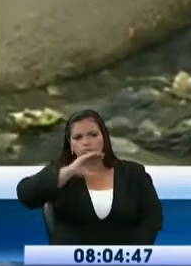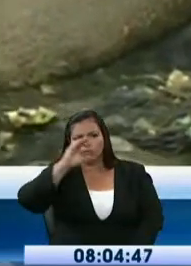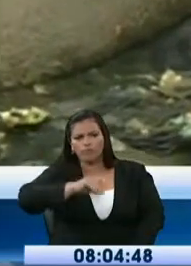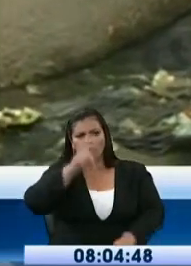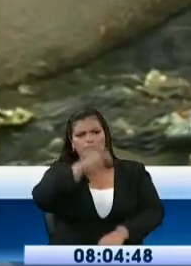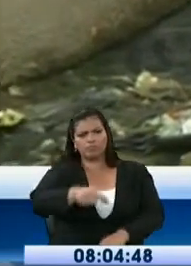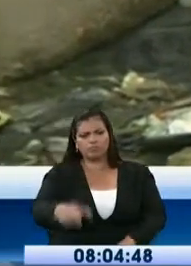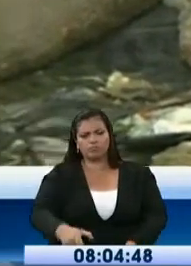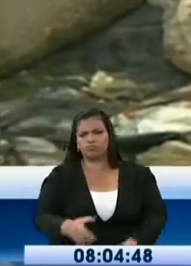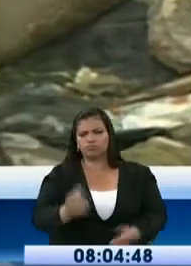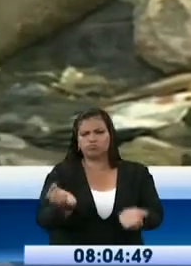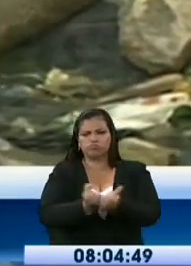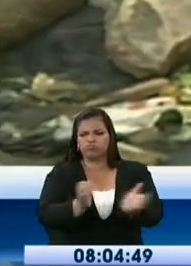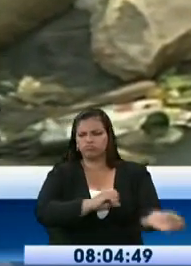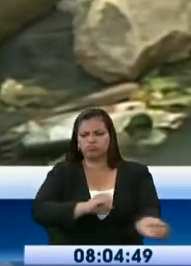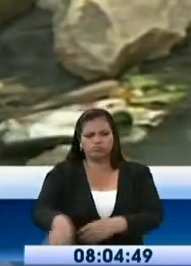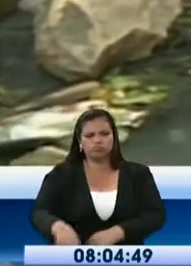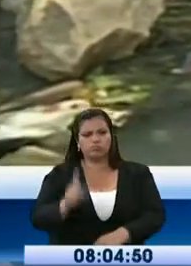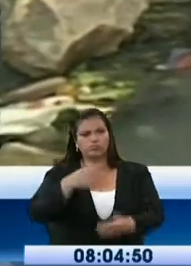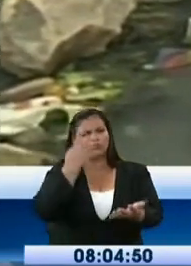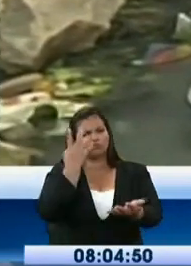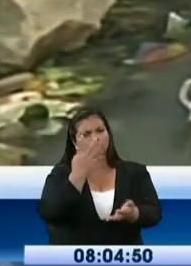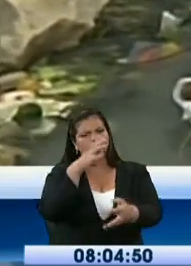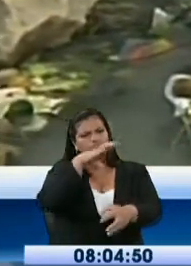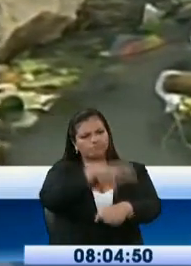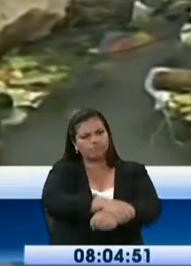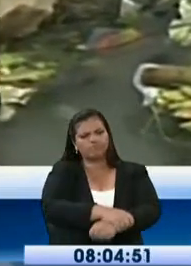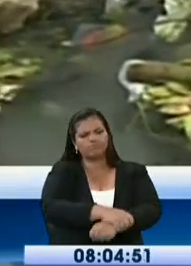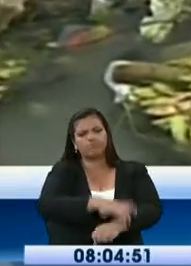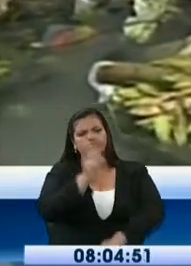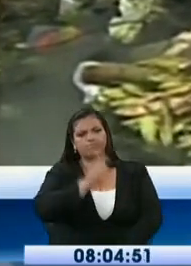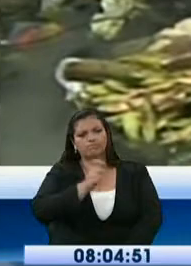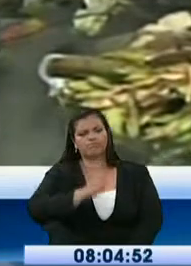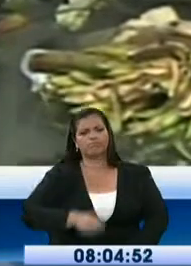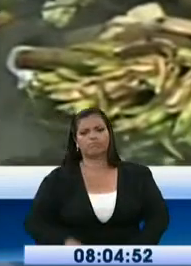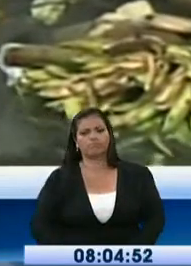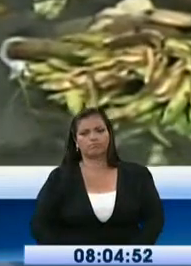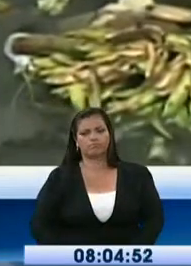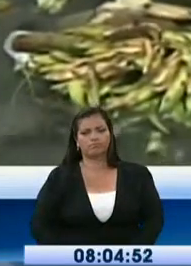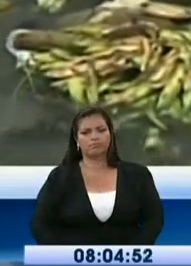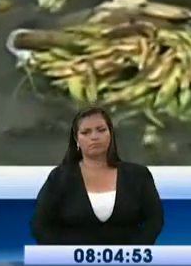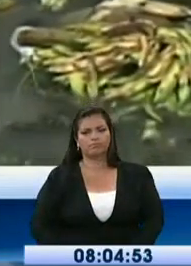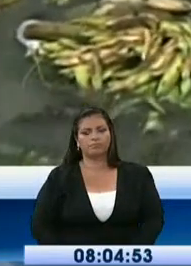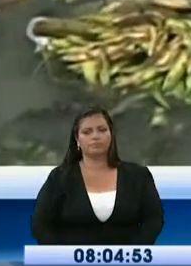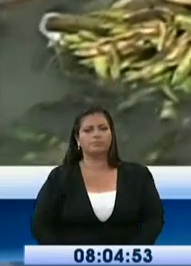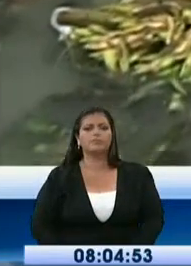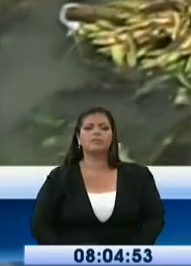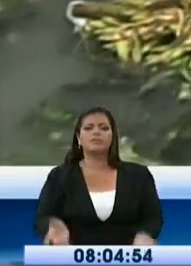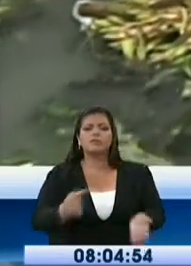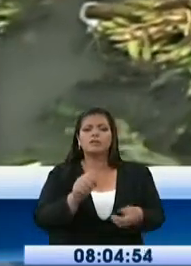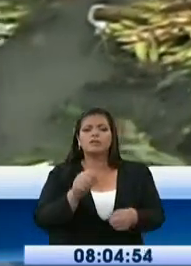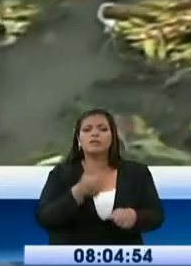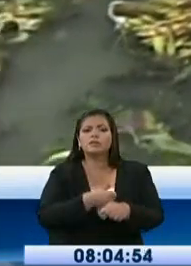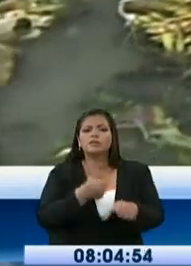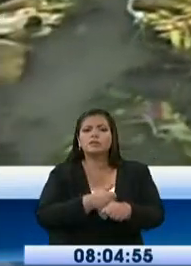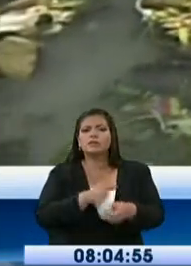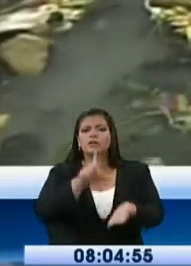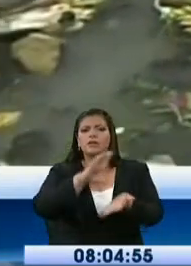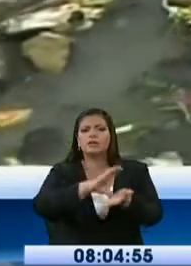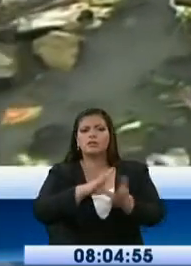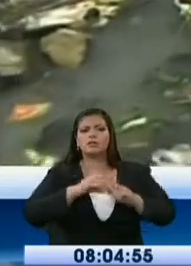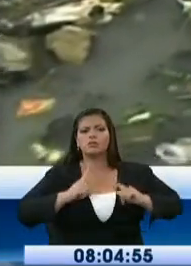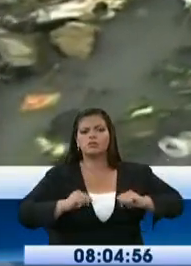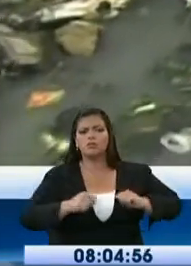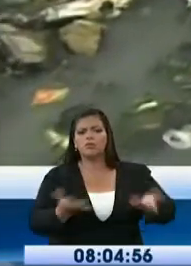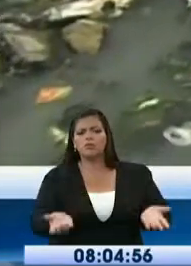a las personas que botan la basura para llevar presos. Si en muchas partes los dispensarios médicos de escuelas botan la basura en la puerta, los dispensarios no hacen nada a las autoridades. Ahora que se acerca, como